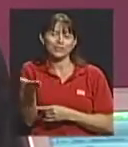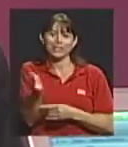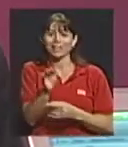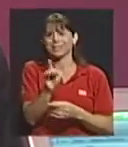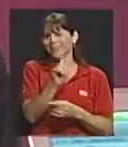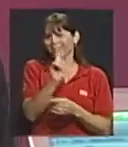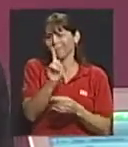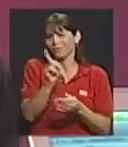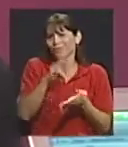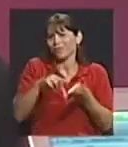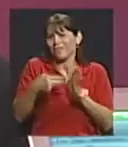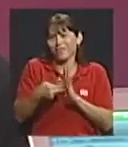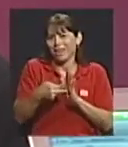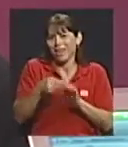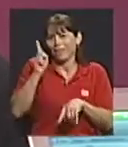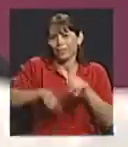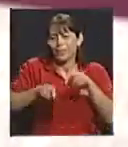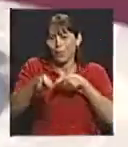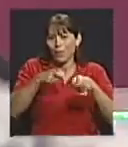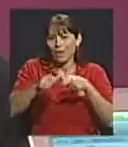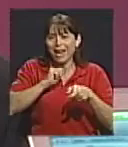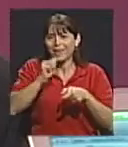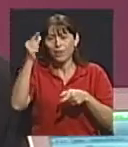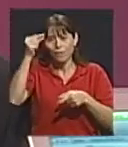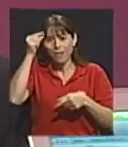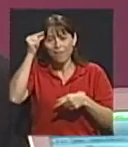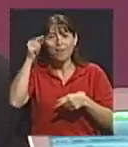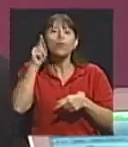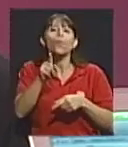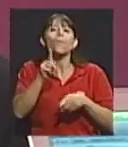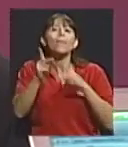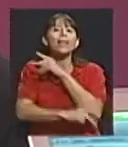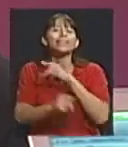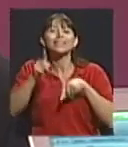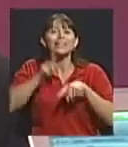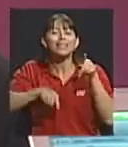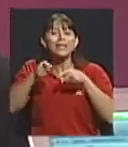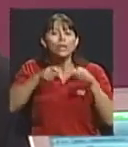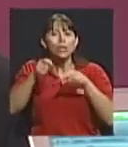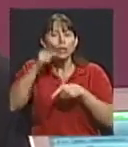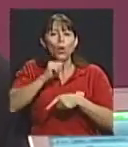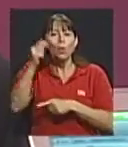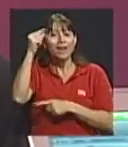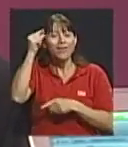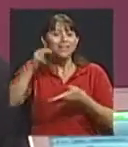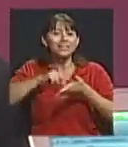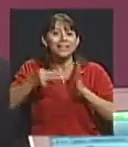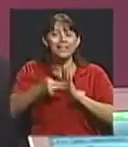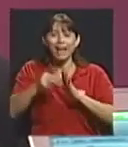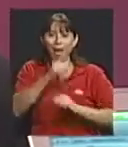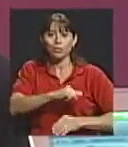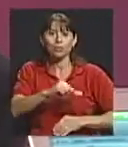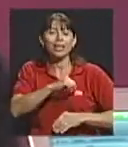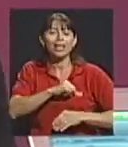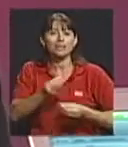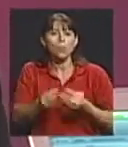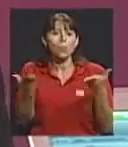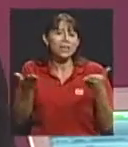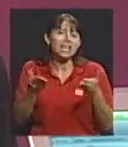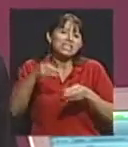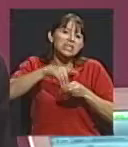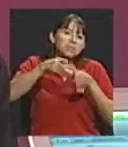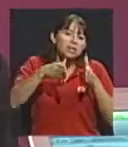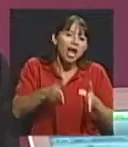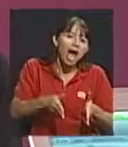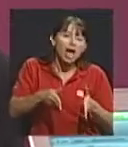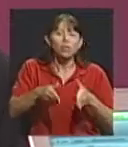ingobernable un país ingobernable es aquel donde las autoridades públicas entiéndase diputados magistrados presidentes de la